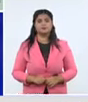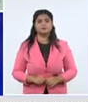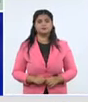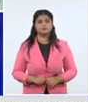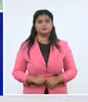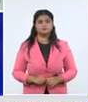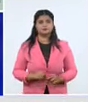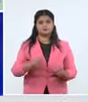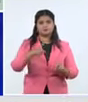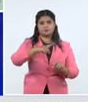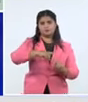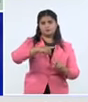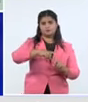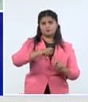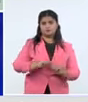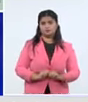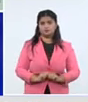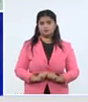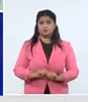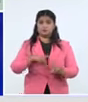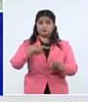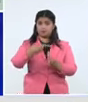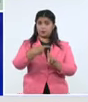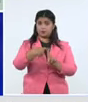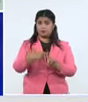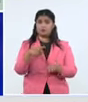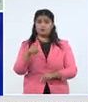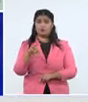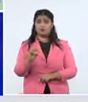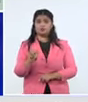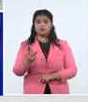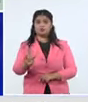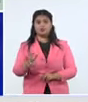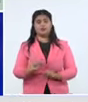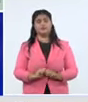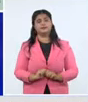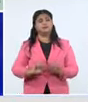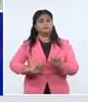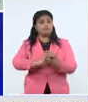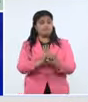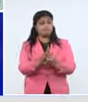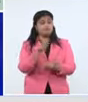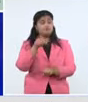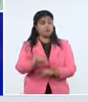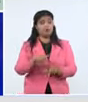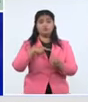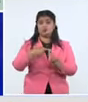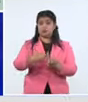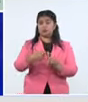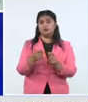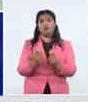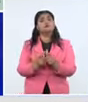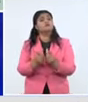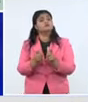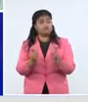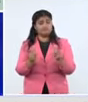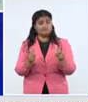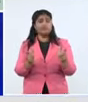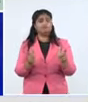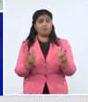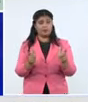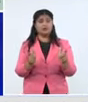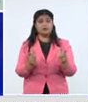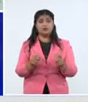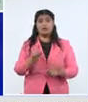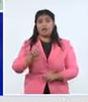Las Tunas con 103 casos autóctonos, 14 casos más en relación con la jornada precedente y con